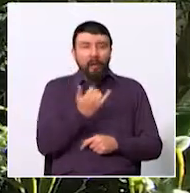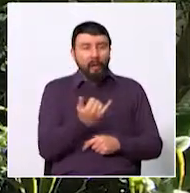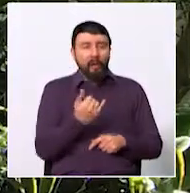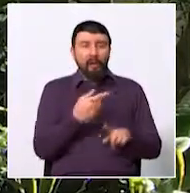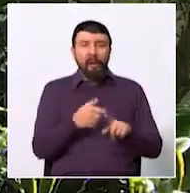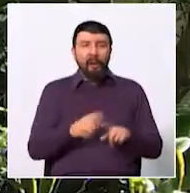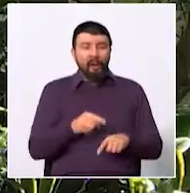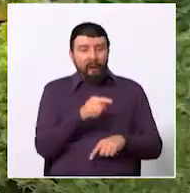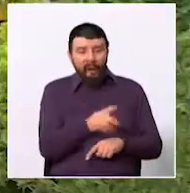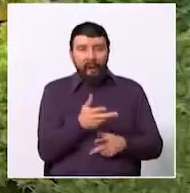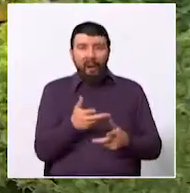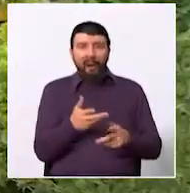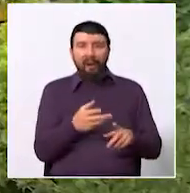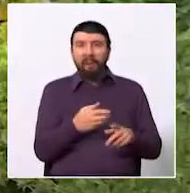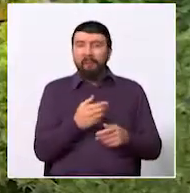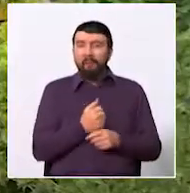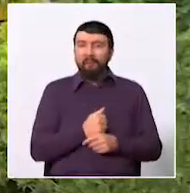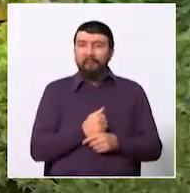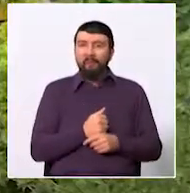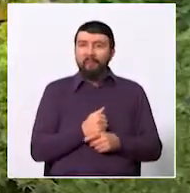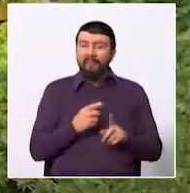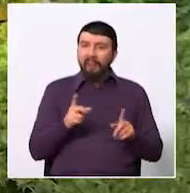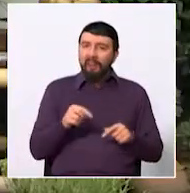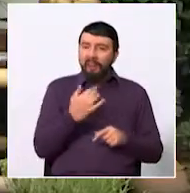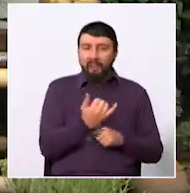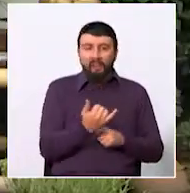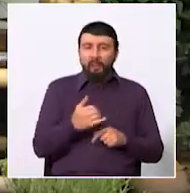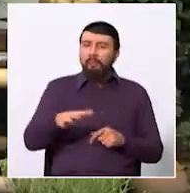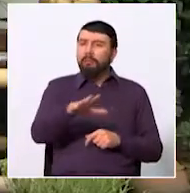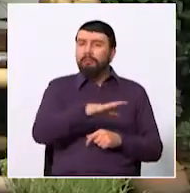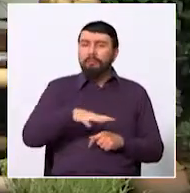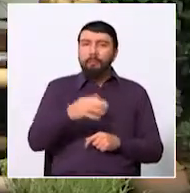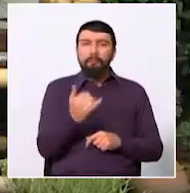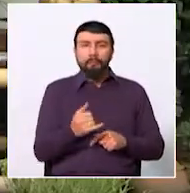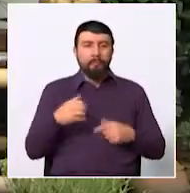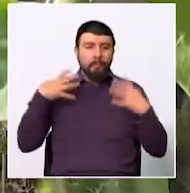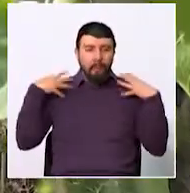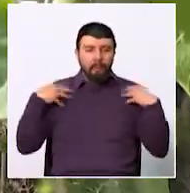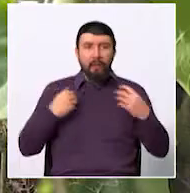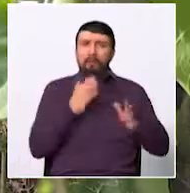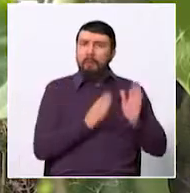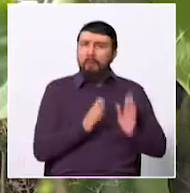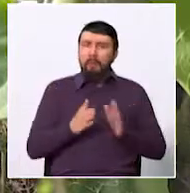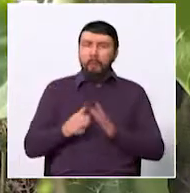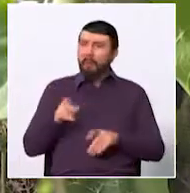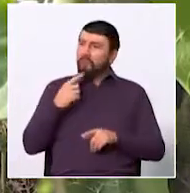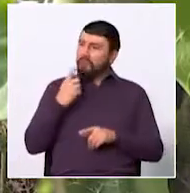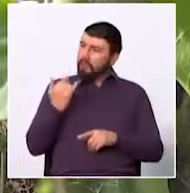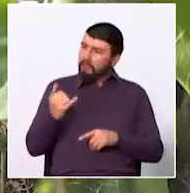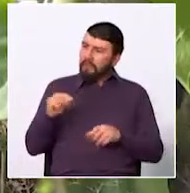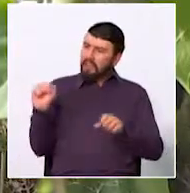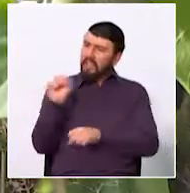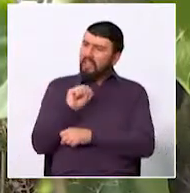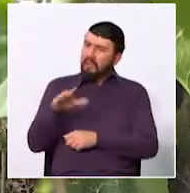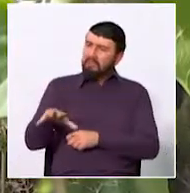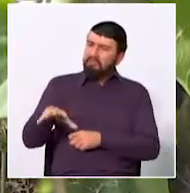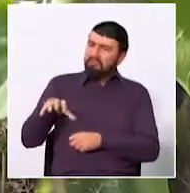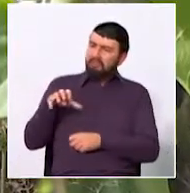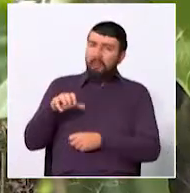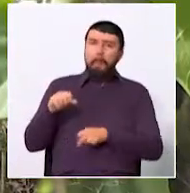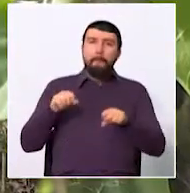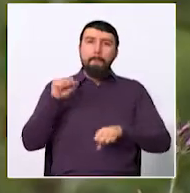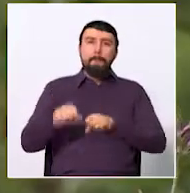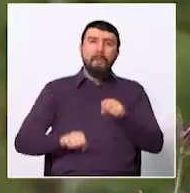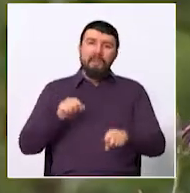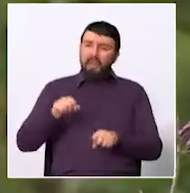clima las alas los sitios de masajes carros la gente dice porque carros antiguos y bicicletas antiguas porque